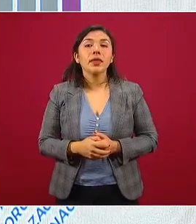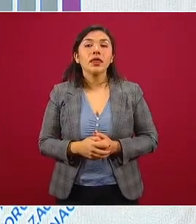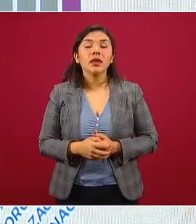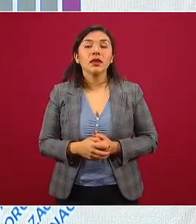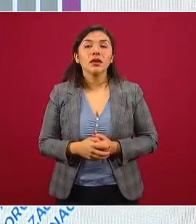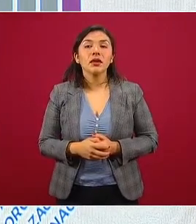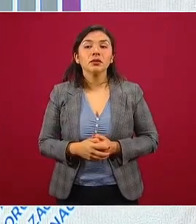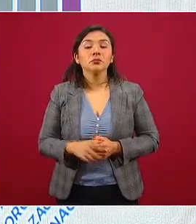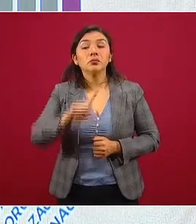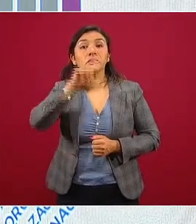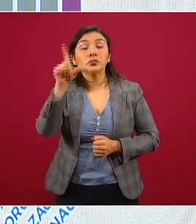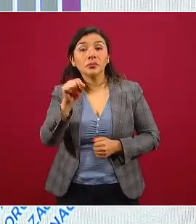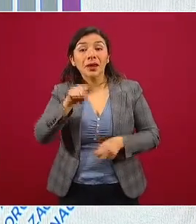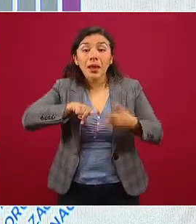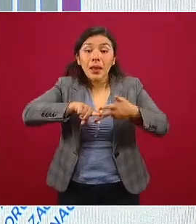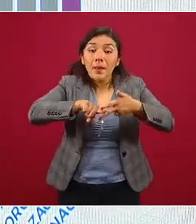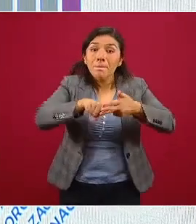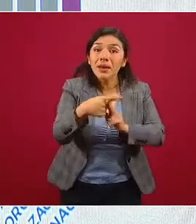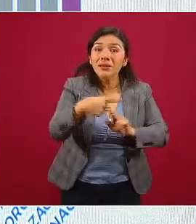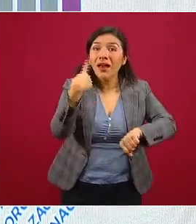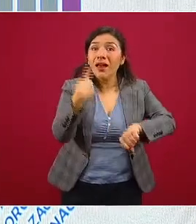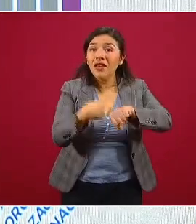cuando inició la pandemia,